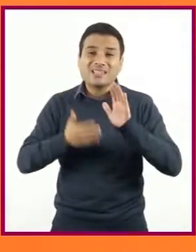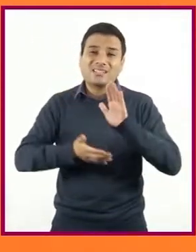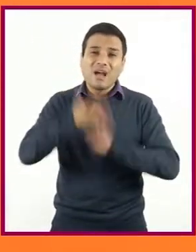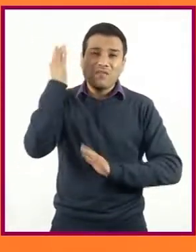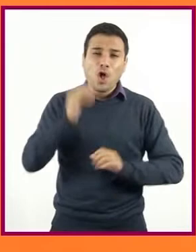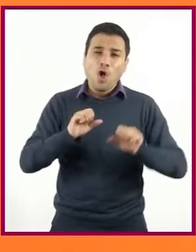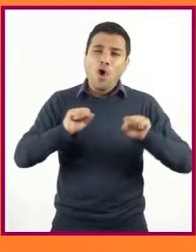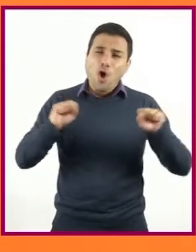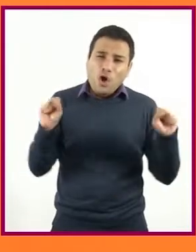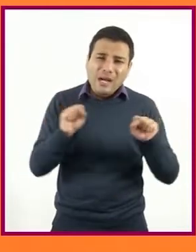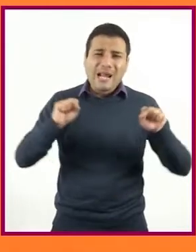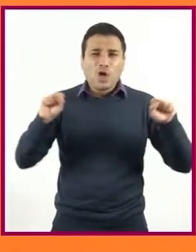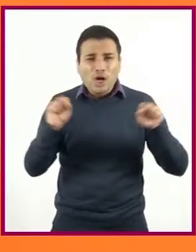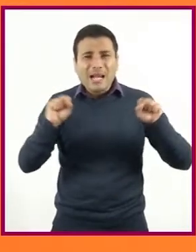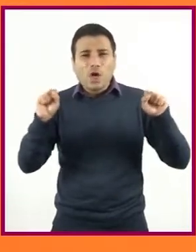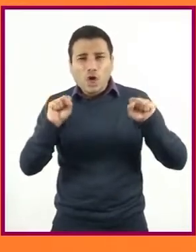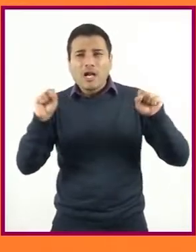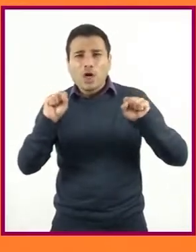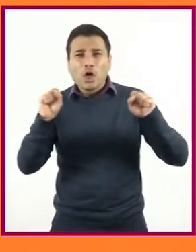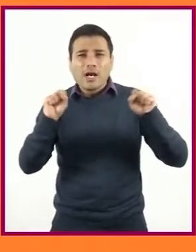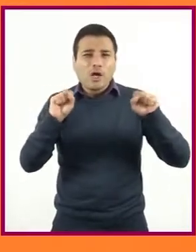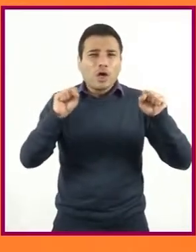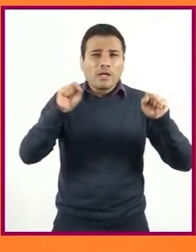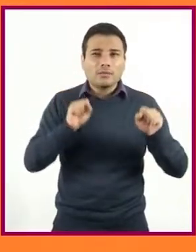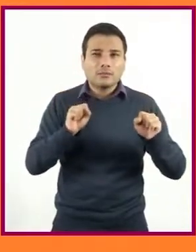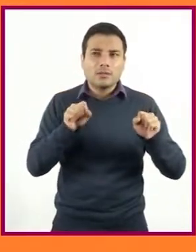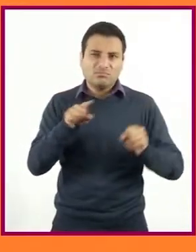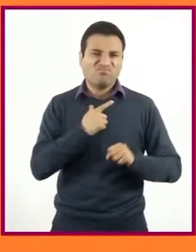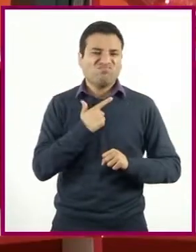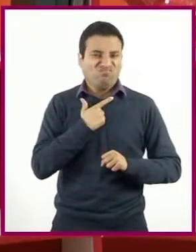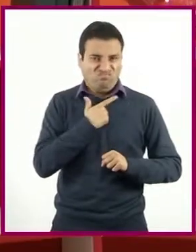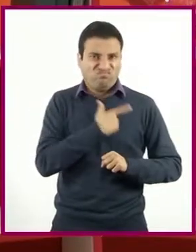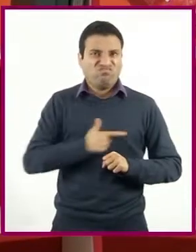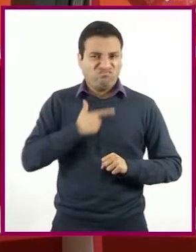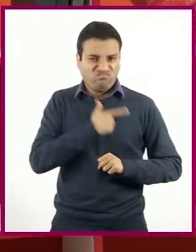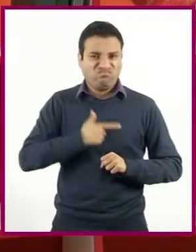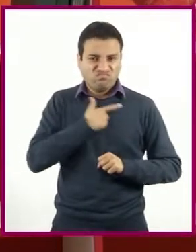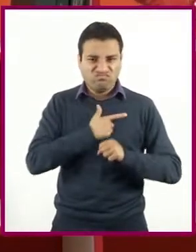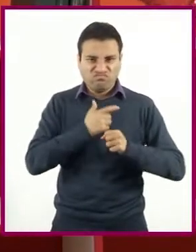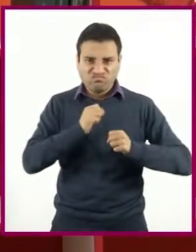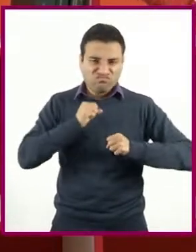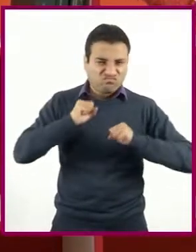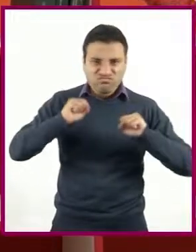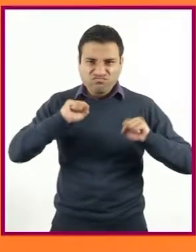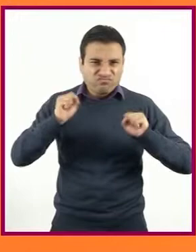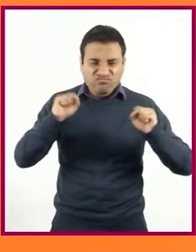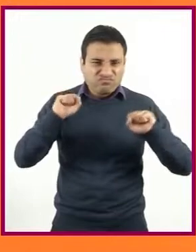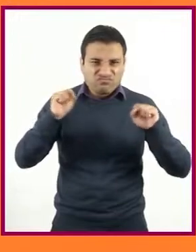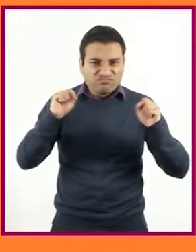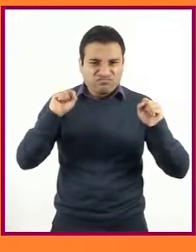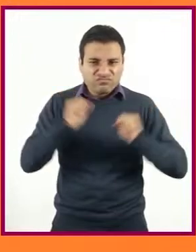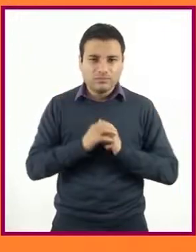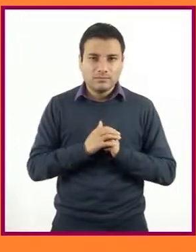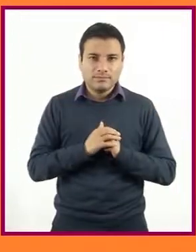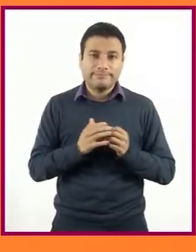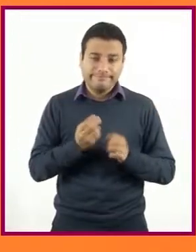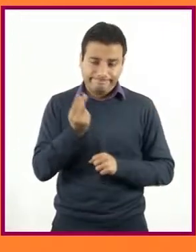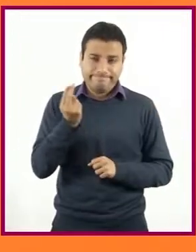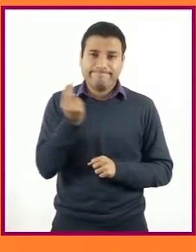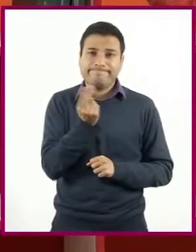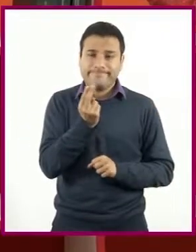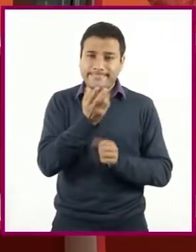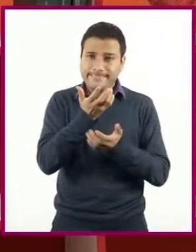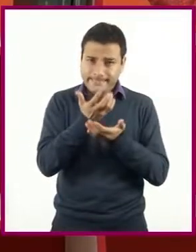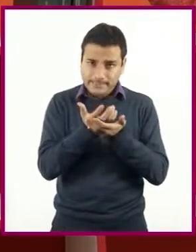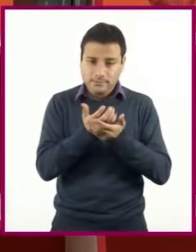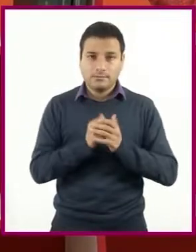lago de Texcoco y todo su imperio, porque es un gran atleta y de alto rendimiento y pues tiene que descansar.